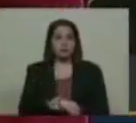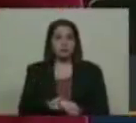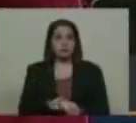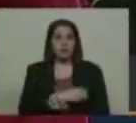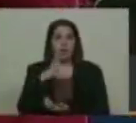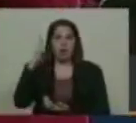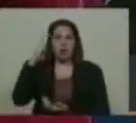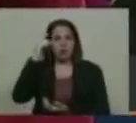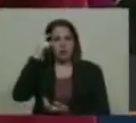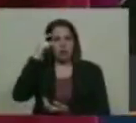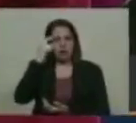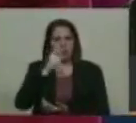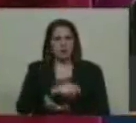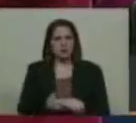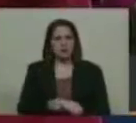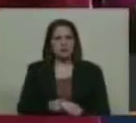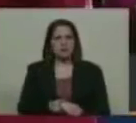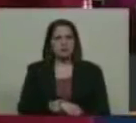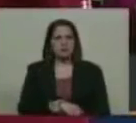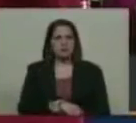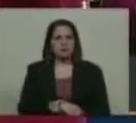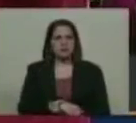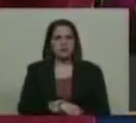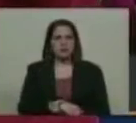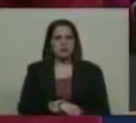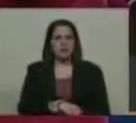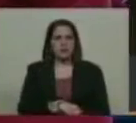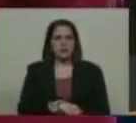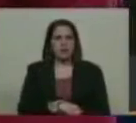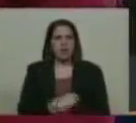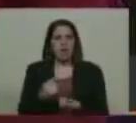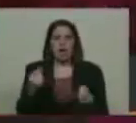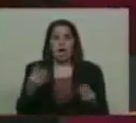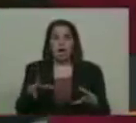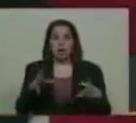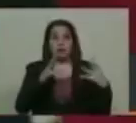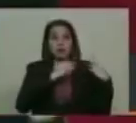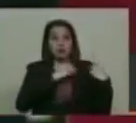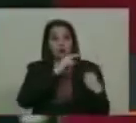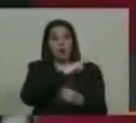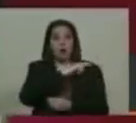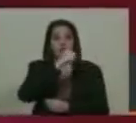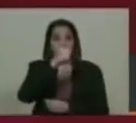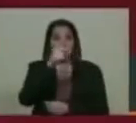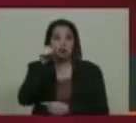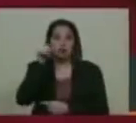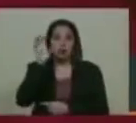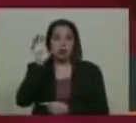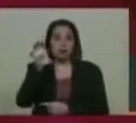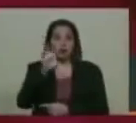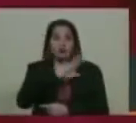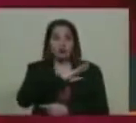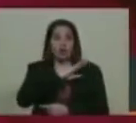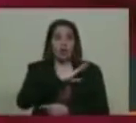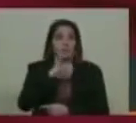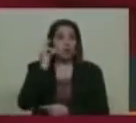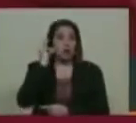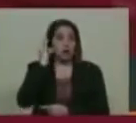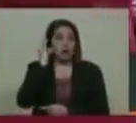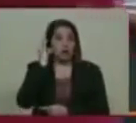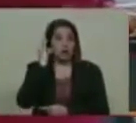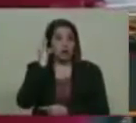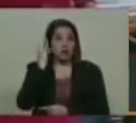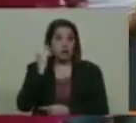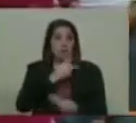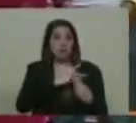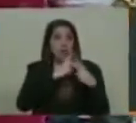Blanca, asume la jefatura. Tú eres una mujer patriota, una mujer